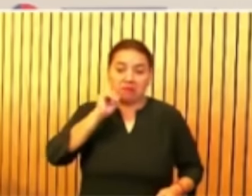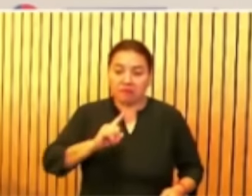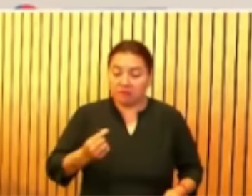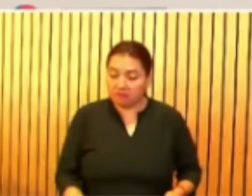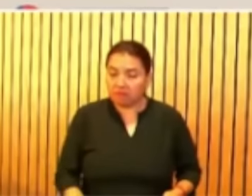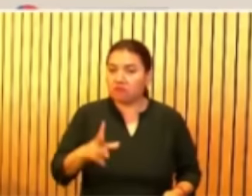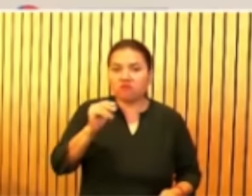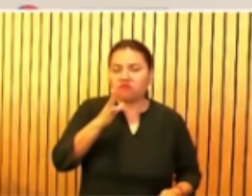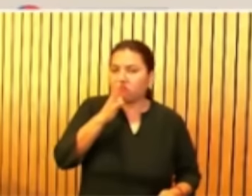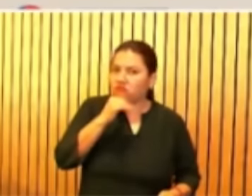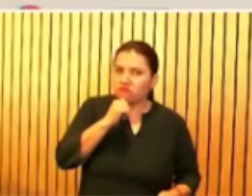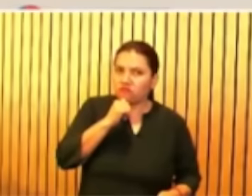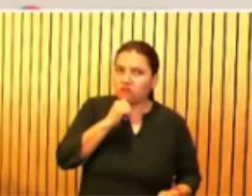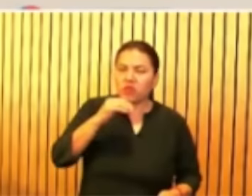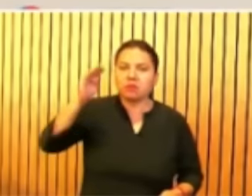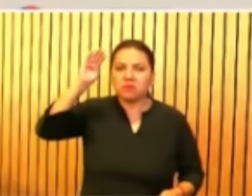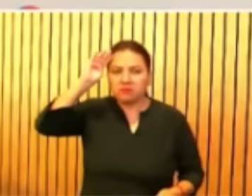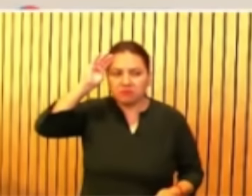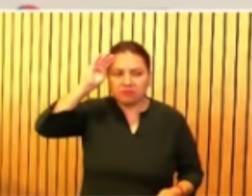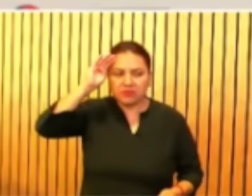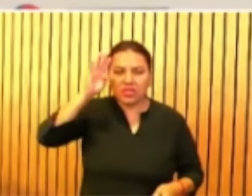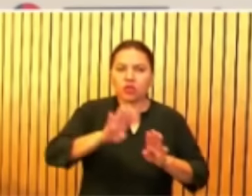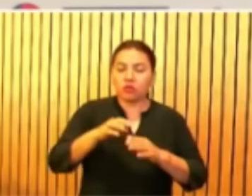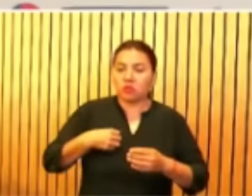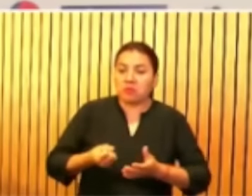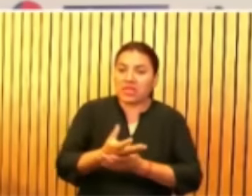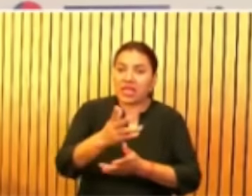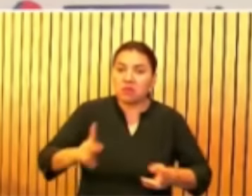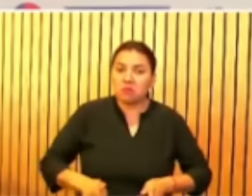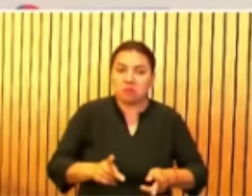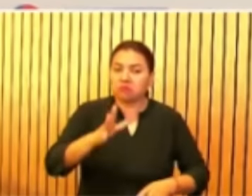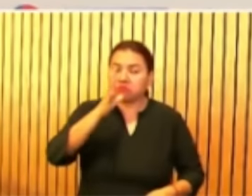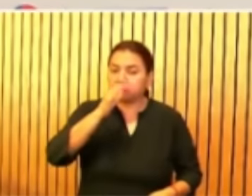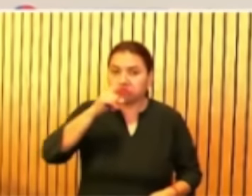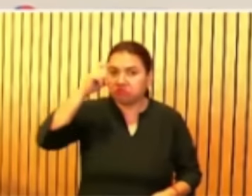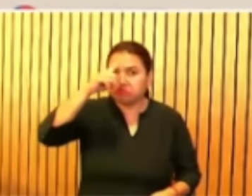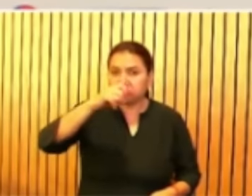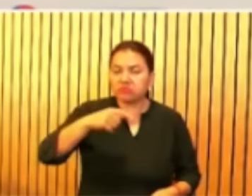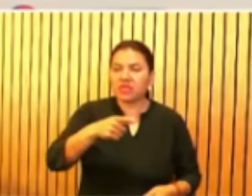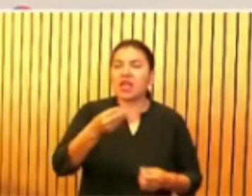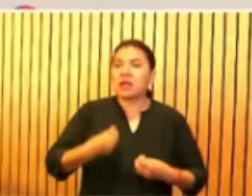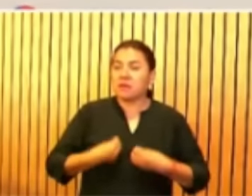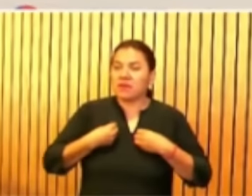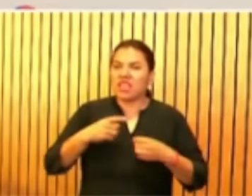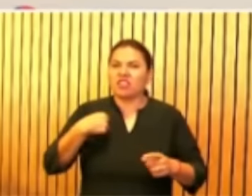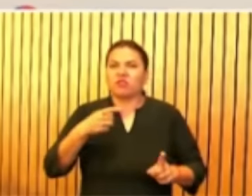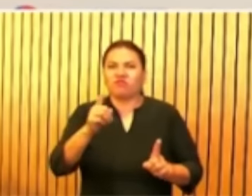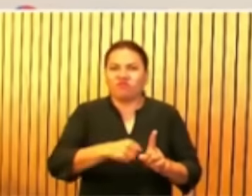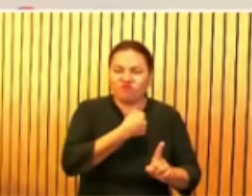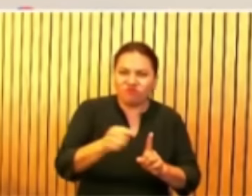no podíamos pensar en salir del pueblo y dejar esa vida de violencia en la que yo